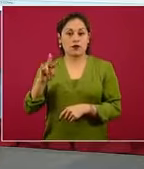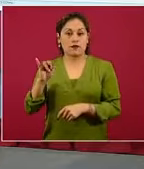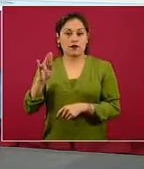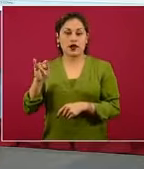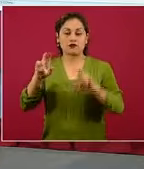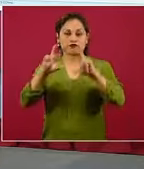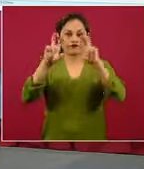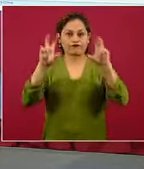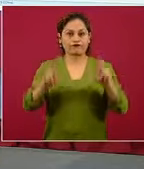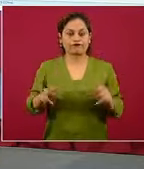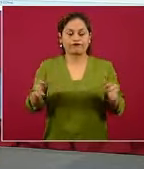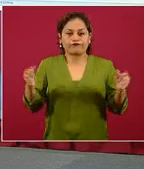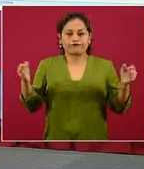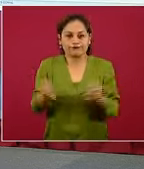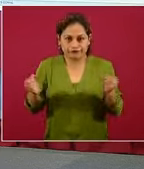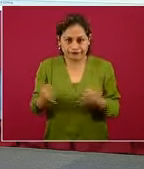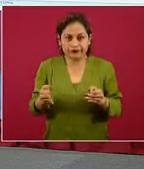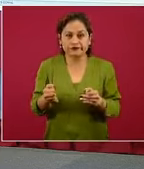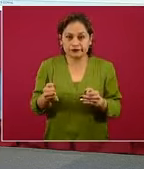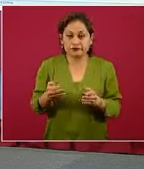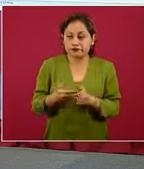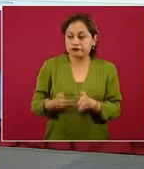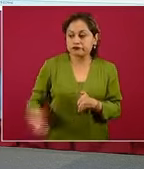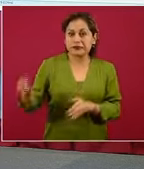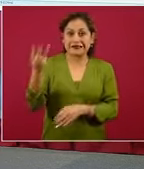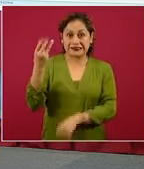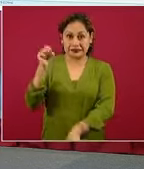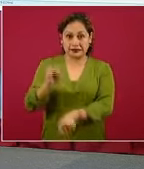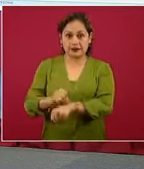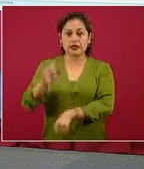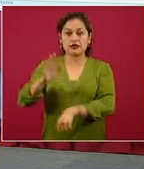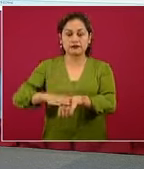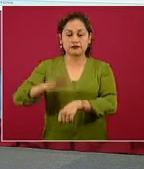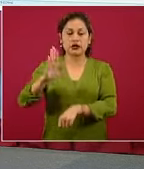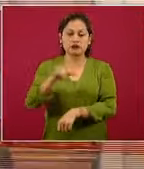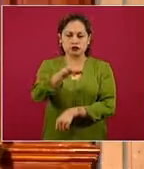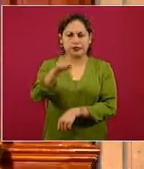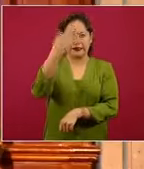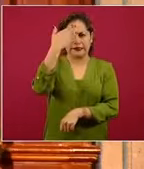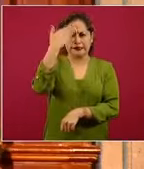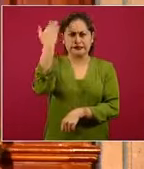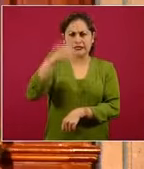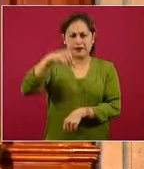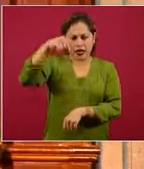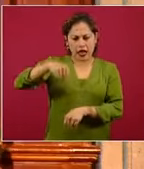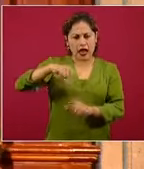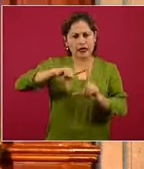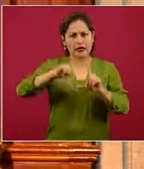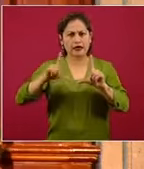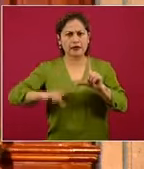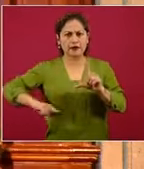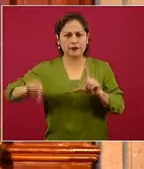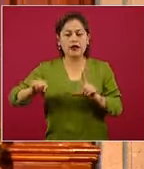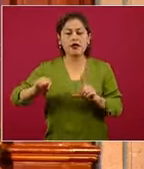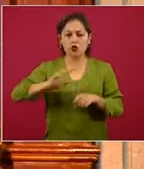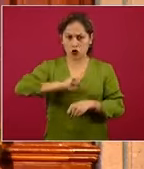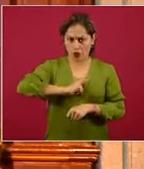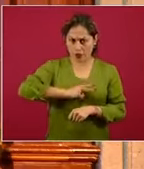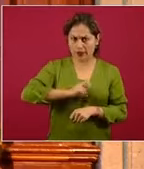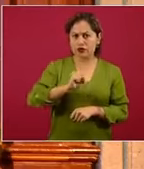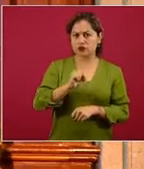meses más adelante, y es precisamente cuando históricamente, independientemente de la presencia de